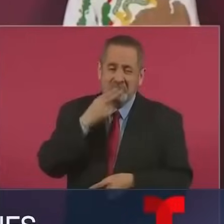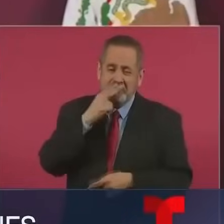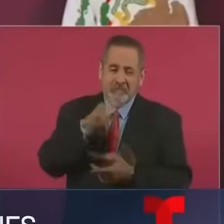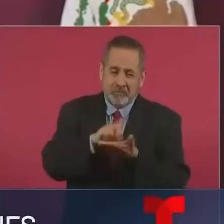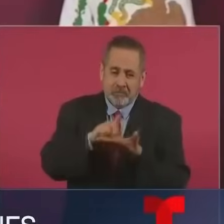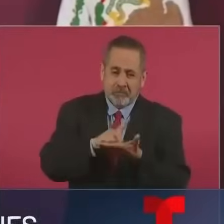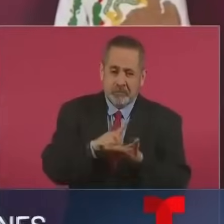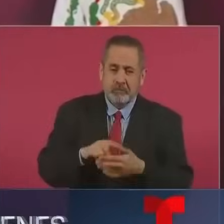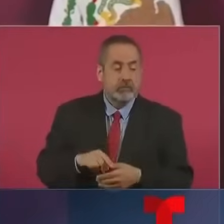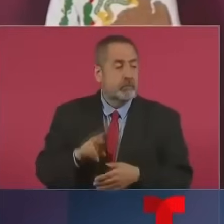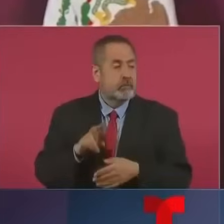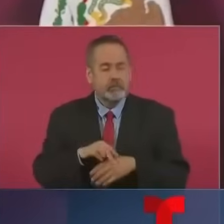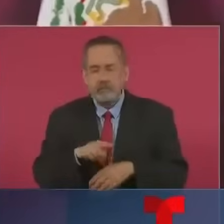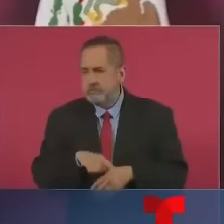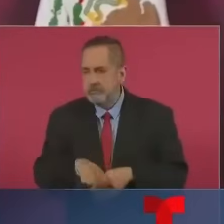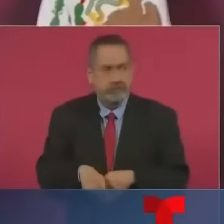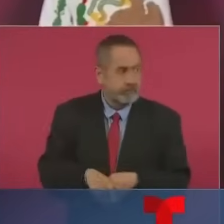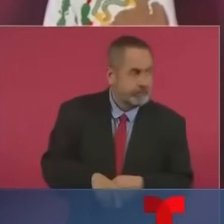Le fueron a comprar